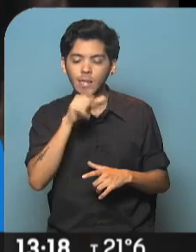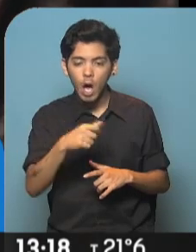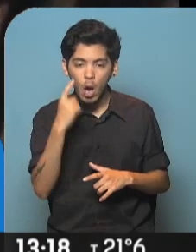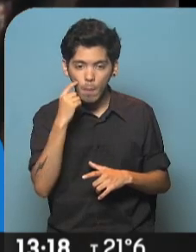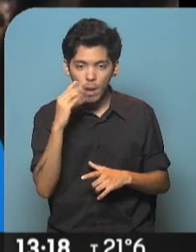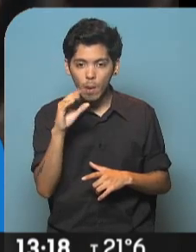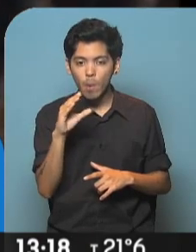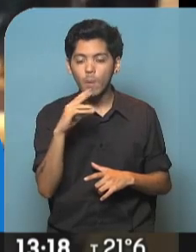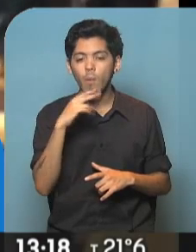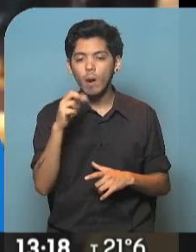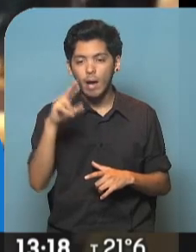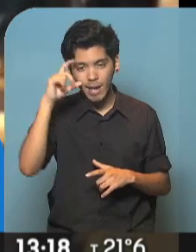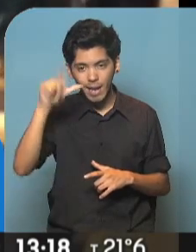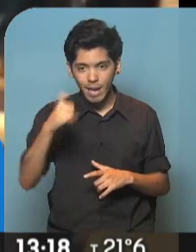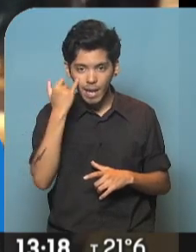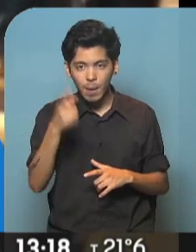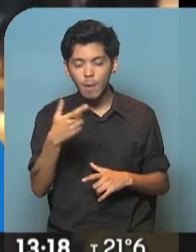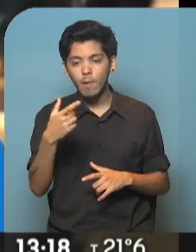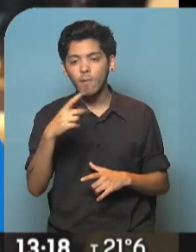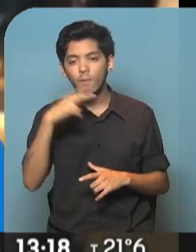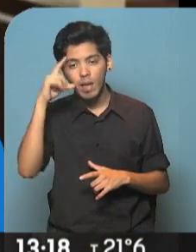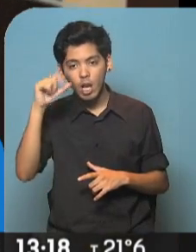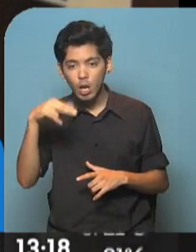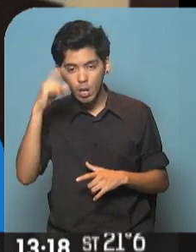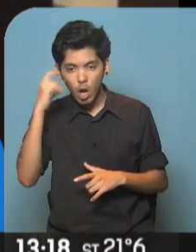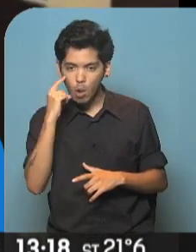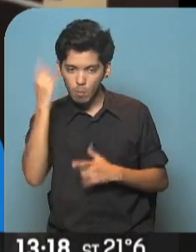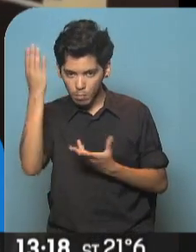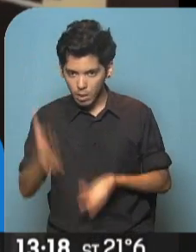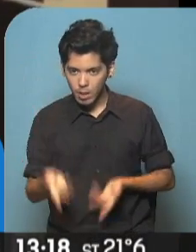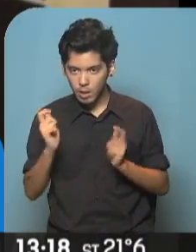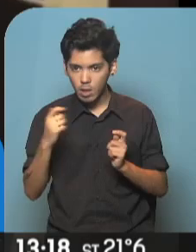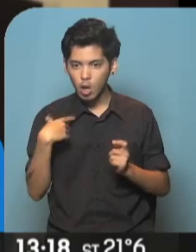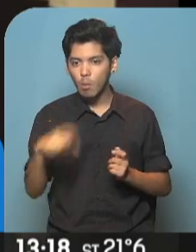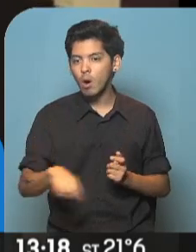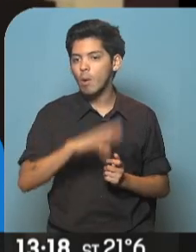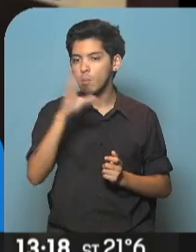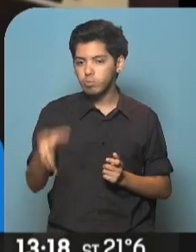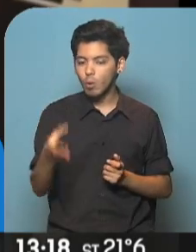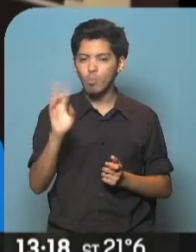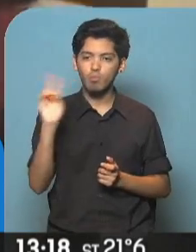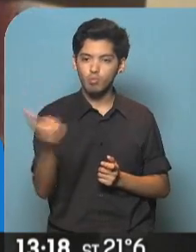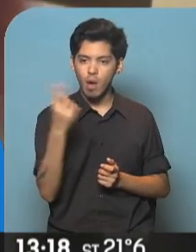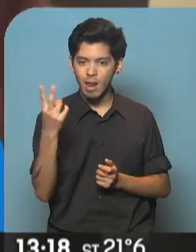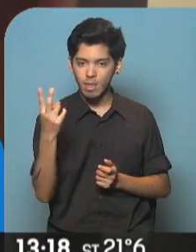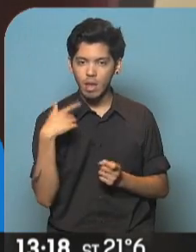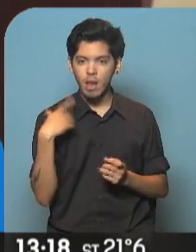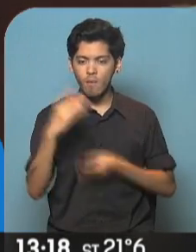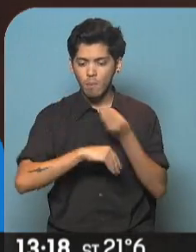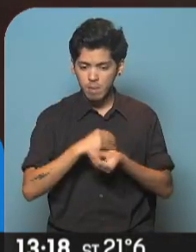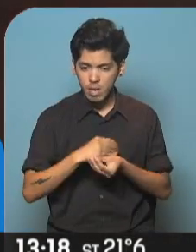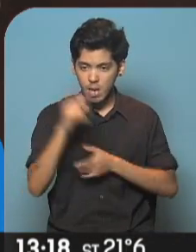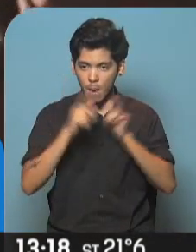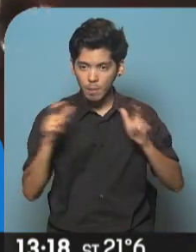Varela y Mariana Bellone sobre la historia de este taxidermista o cómo ganarle a la muerte, como dicen por allí, las familias, los clientes